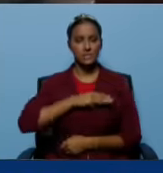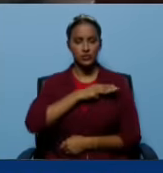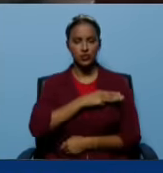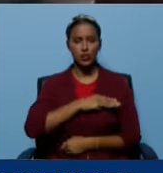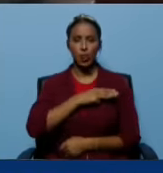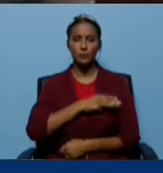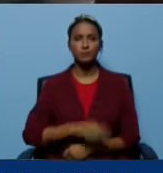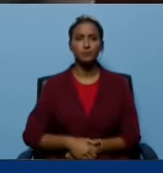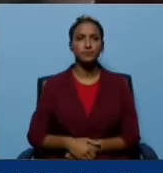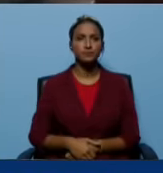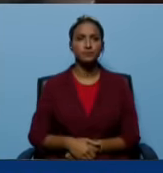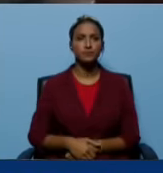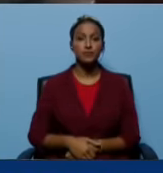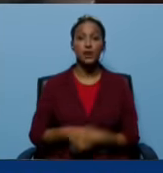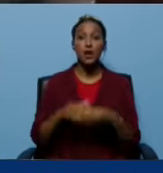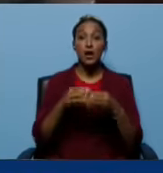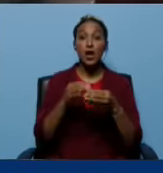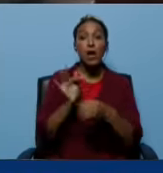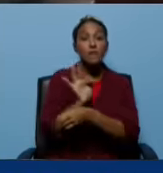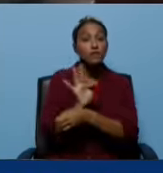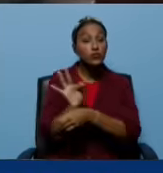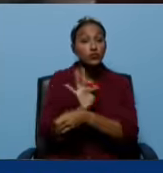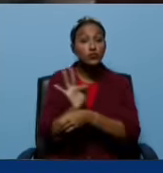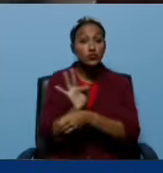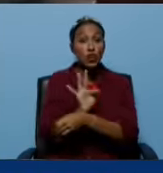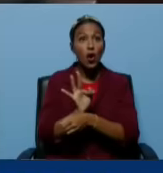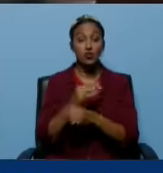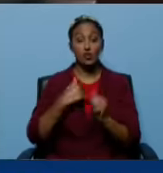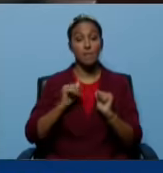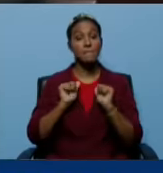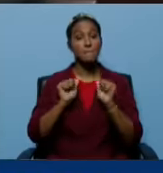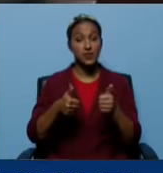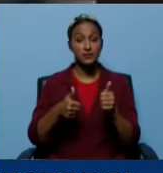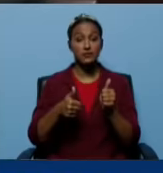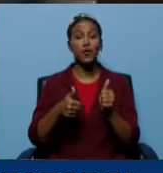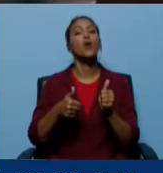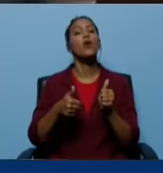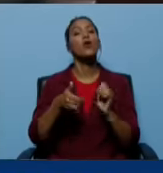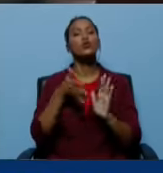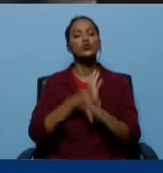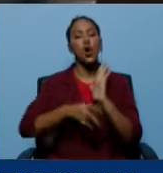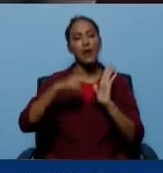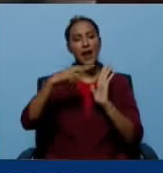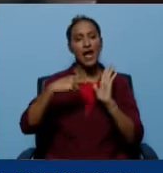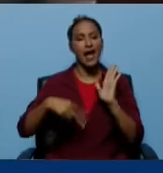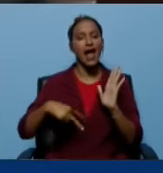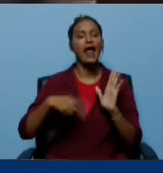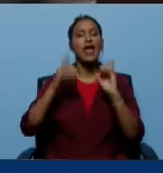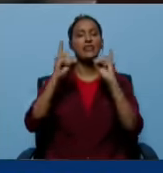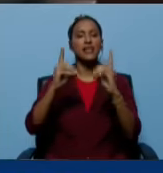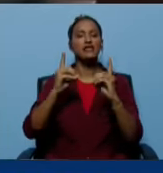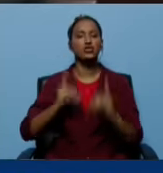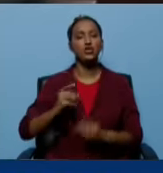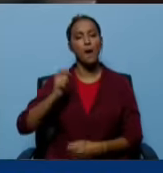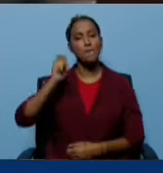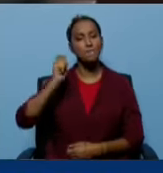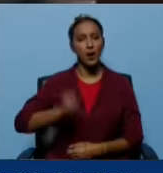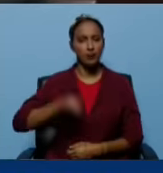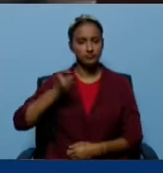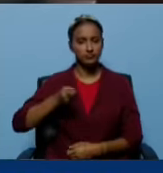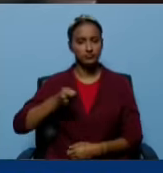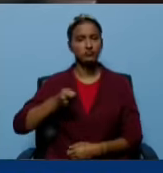En función de lo cual, paso a leer la sentencia que decide